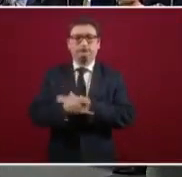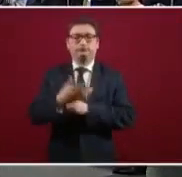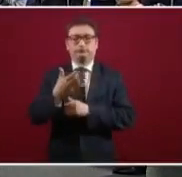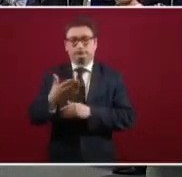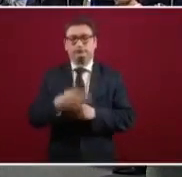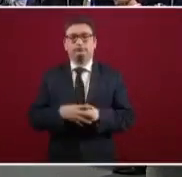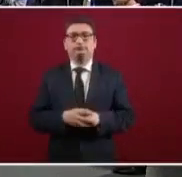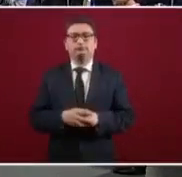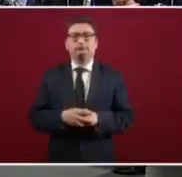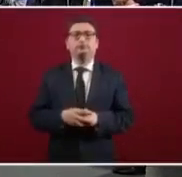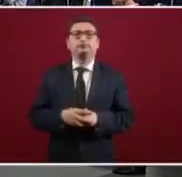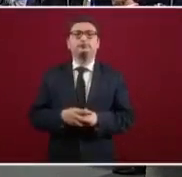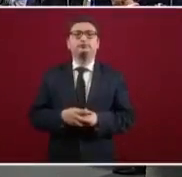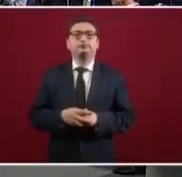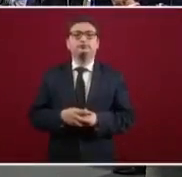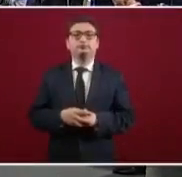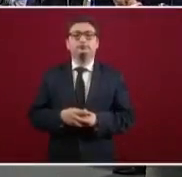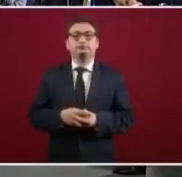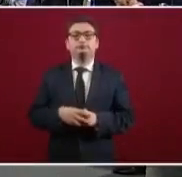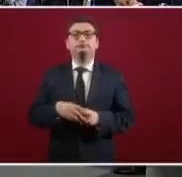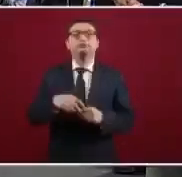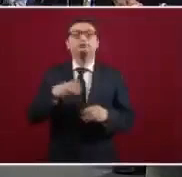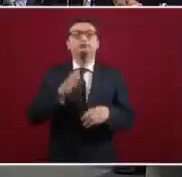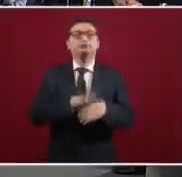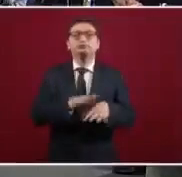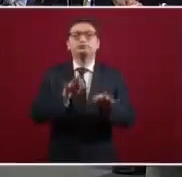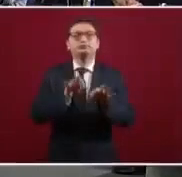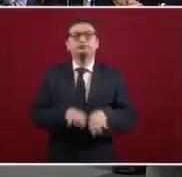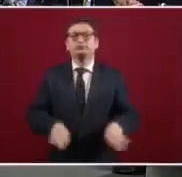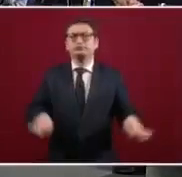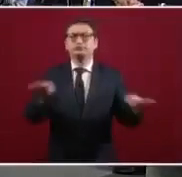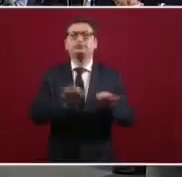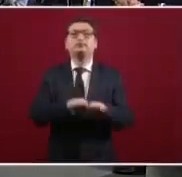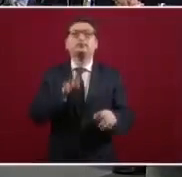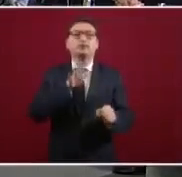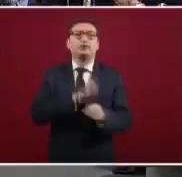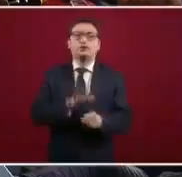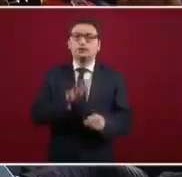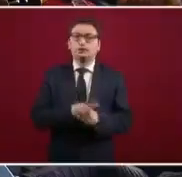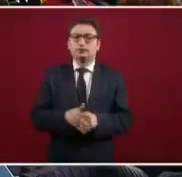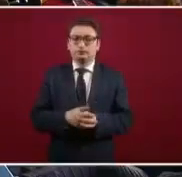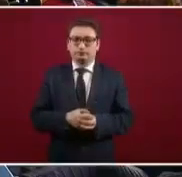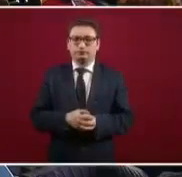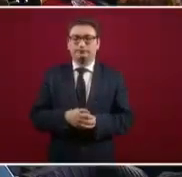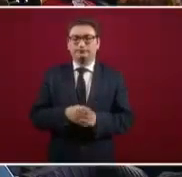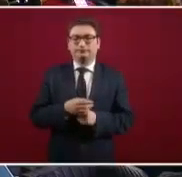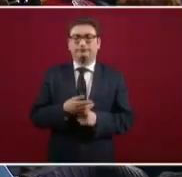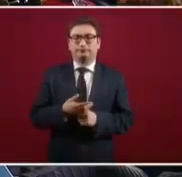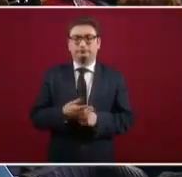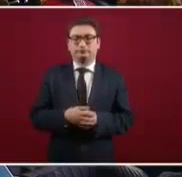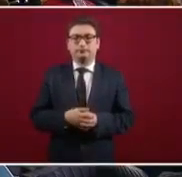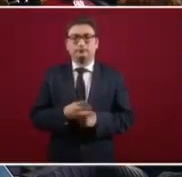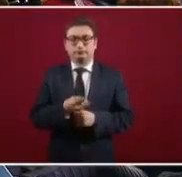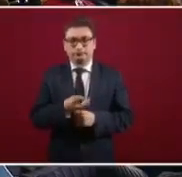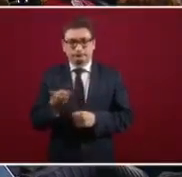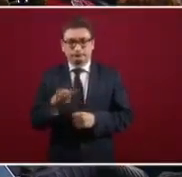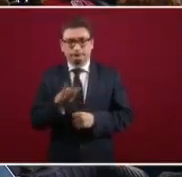quedarnos por encimita quiero importante es que ellos deciden